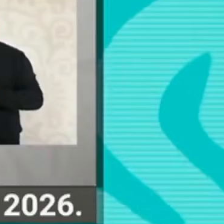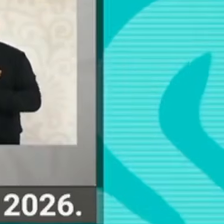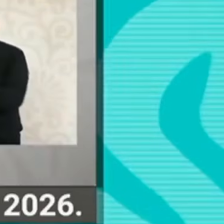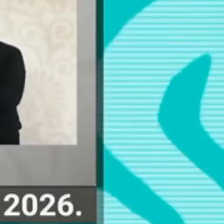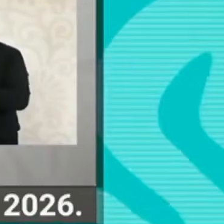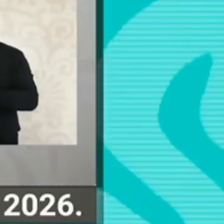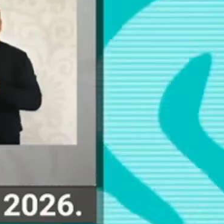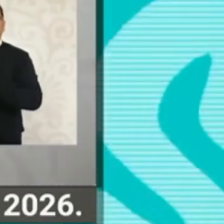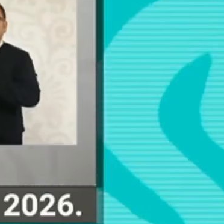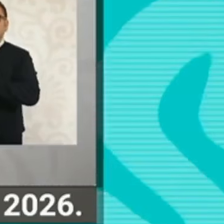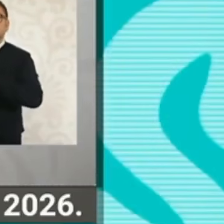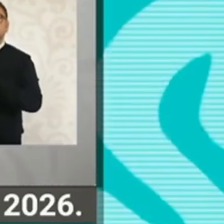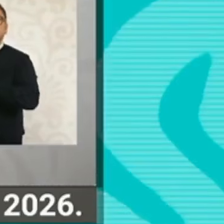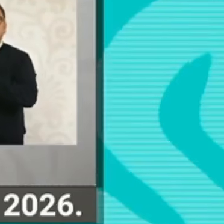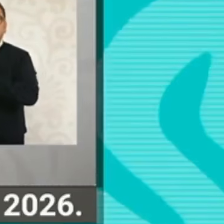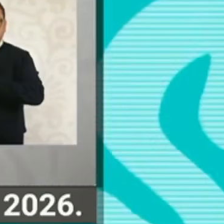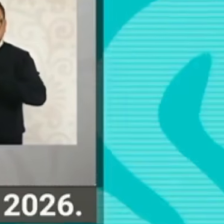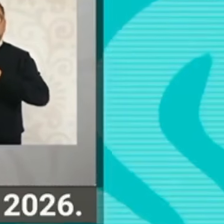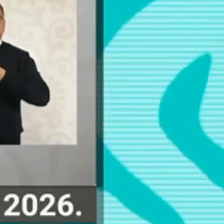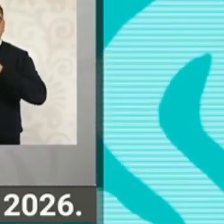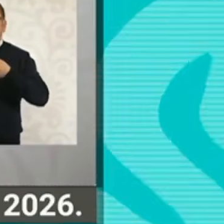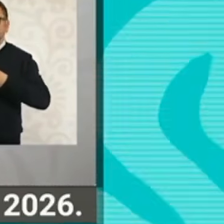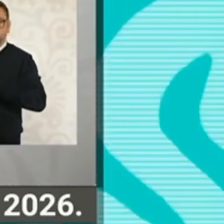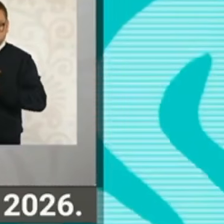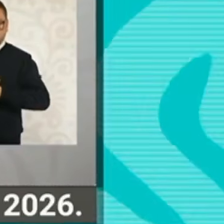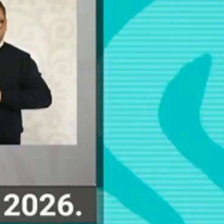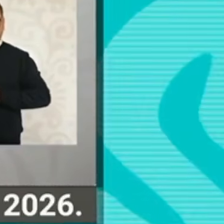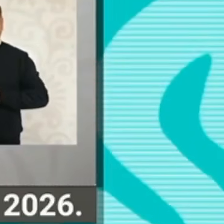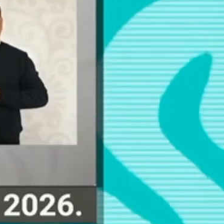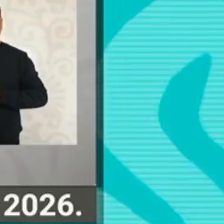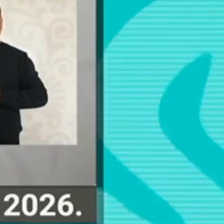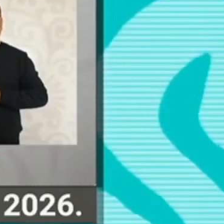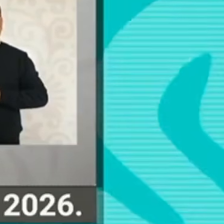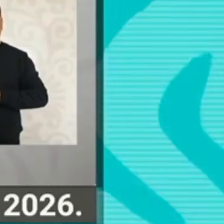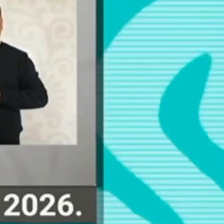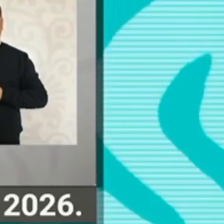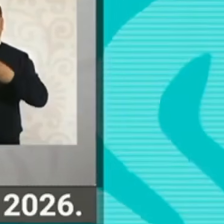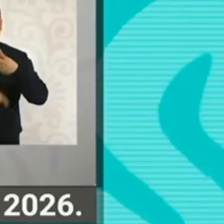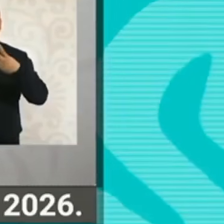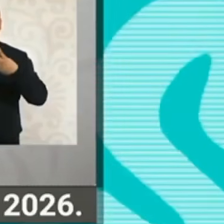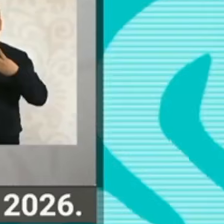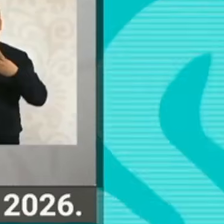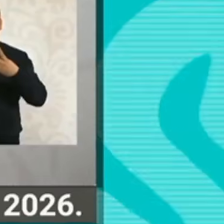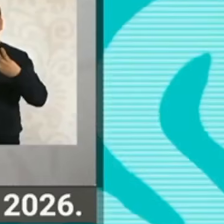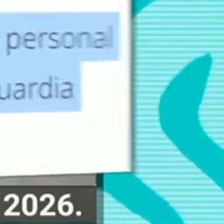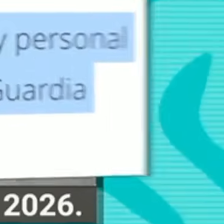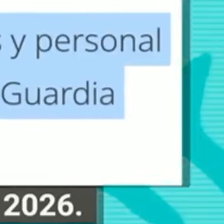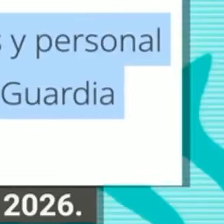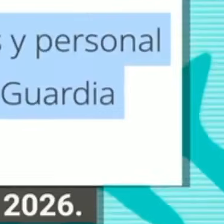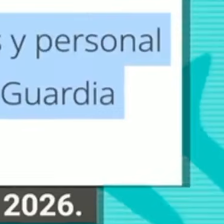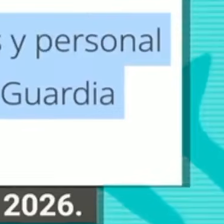general Ricardo Trevilla Trejo, titular de la Secretaría de la Defensa Nacional, confirmó el 23 de febrero que el operativo